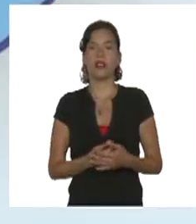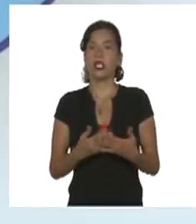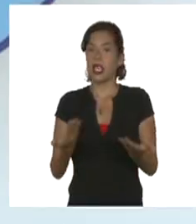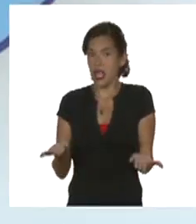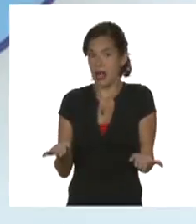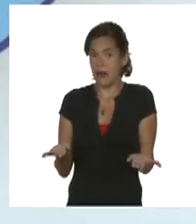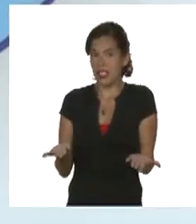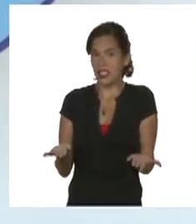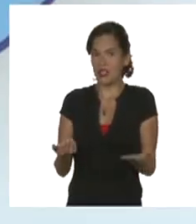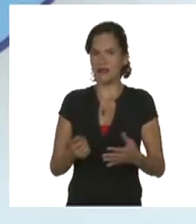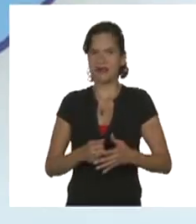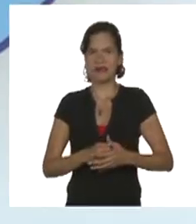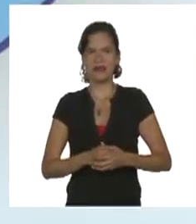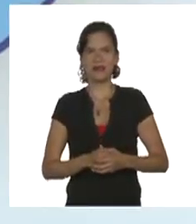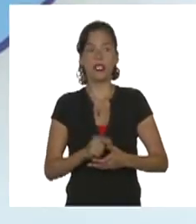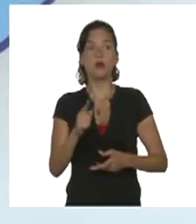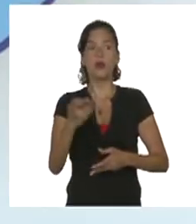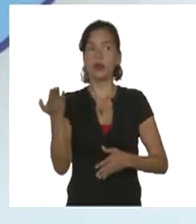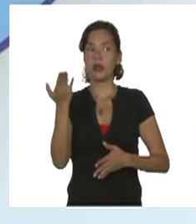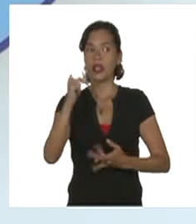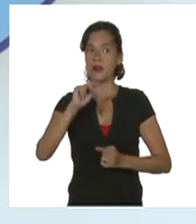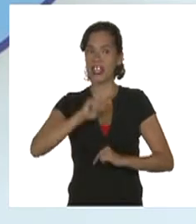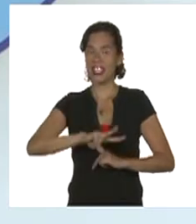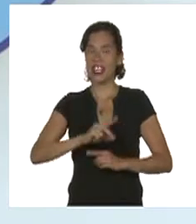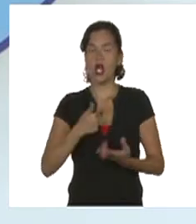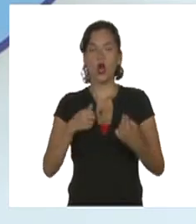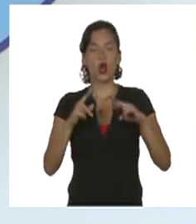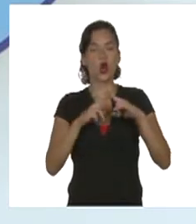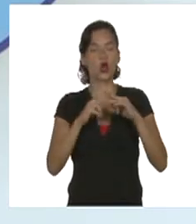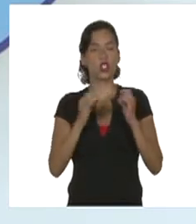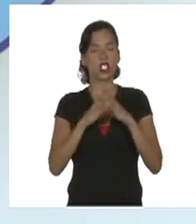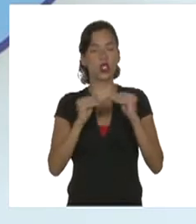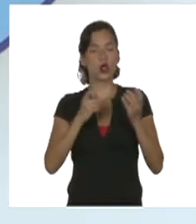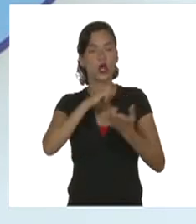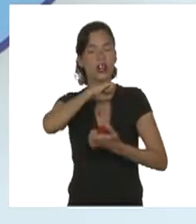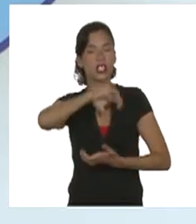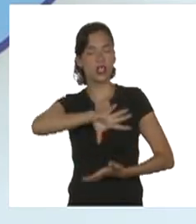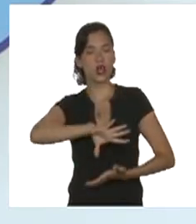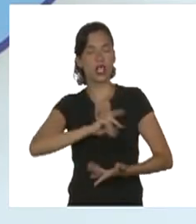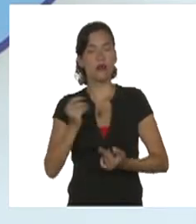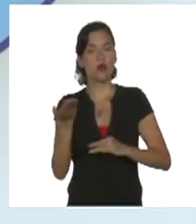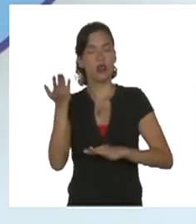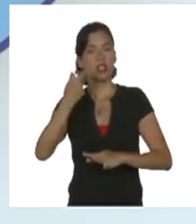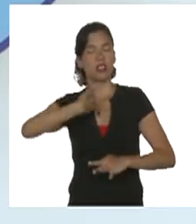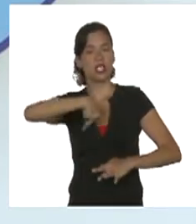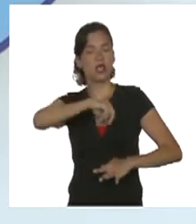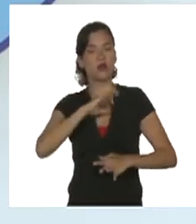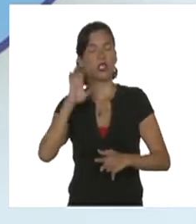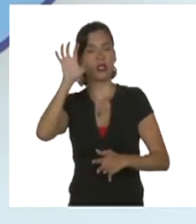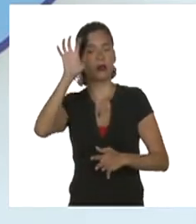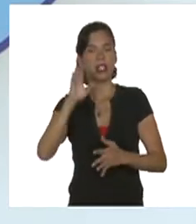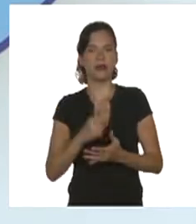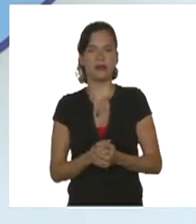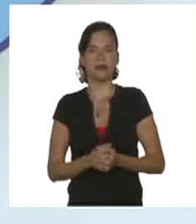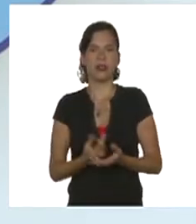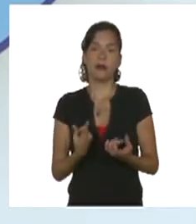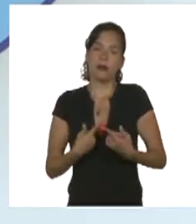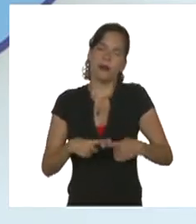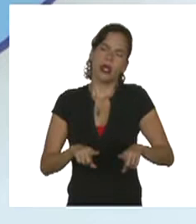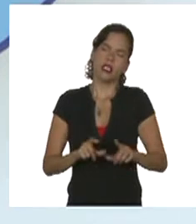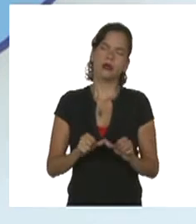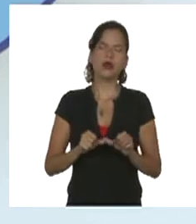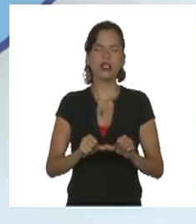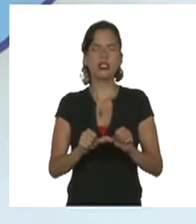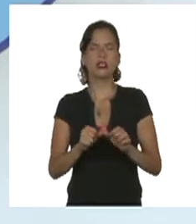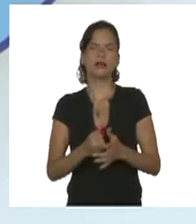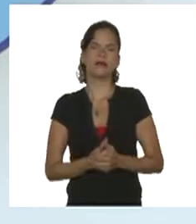¿Y qué les pareció? Muy interesante, ¿verdad? Conocer los hechos históricos y significativos de nuestro país. Pero debemos continuar con